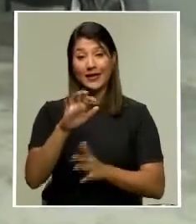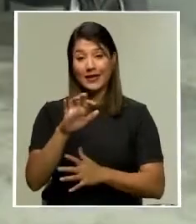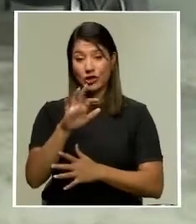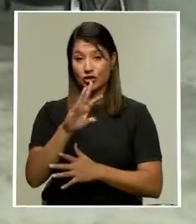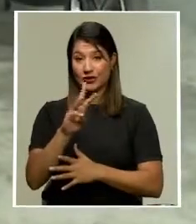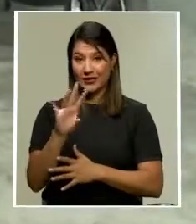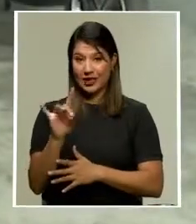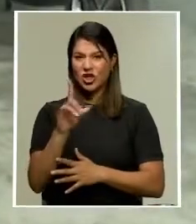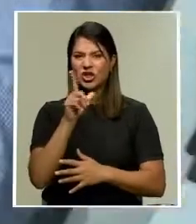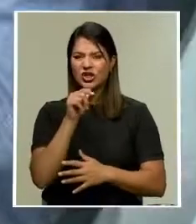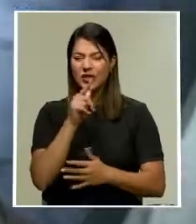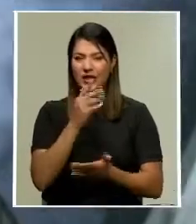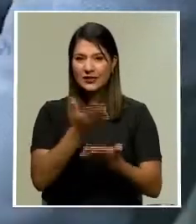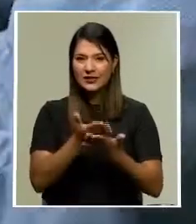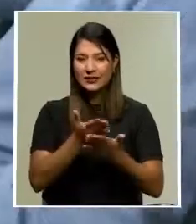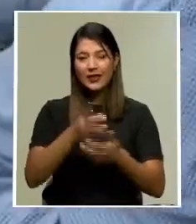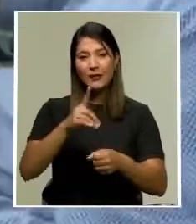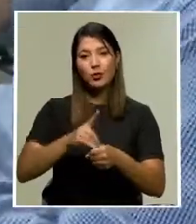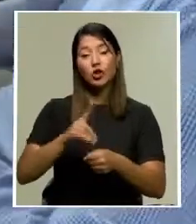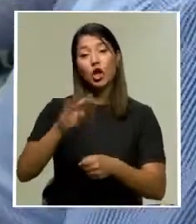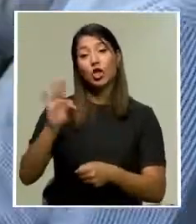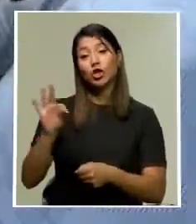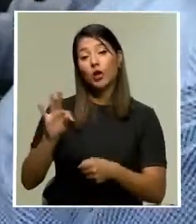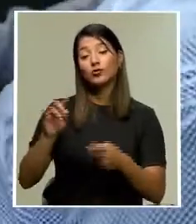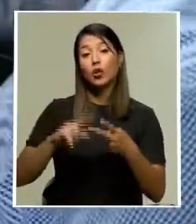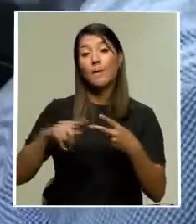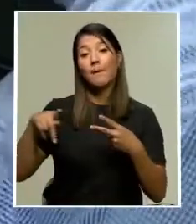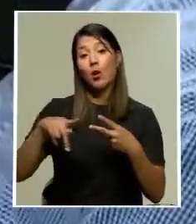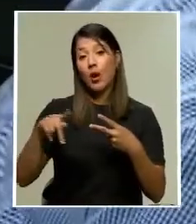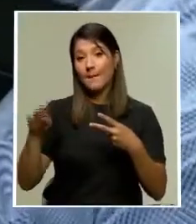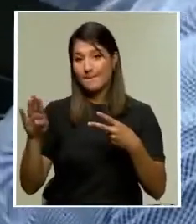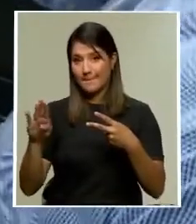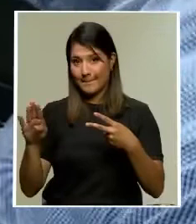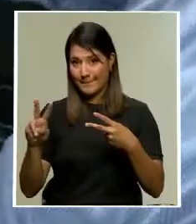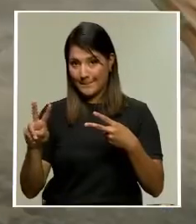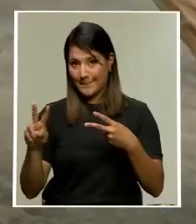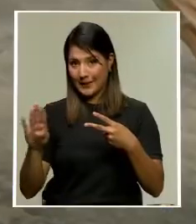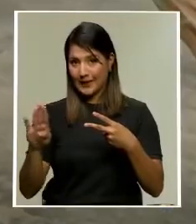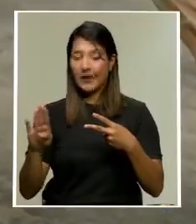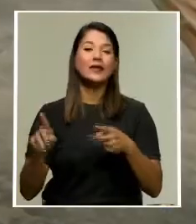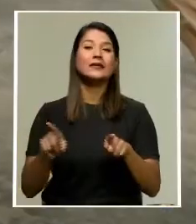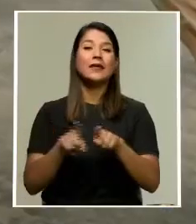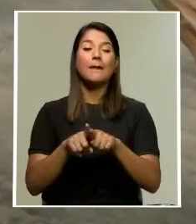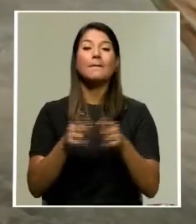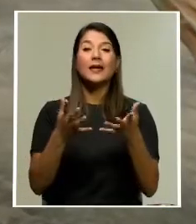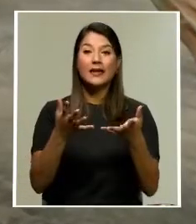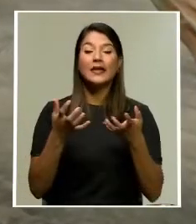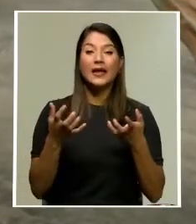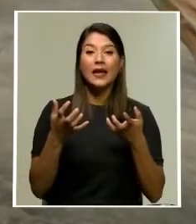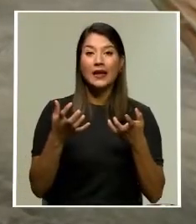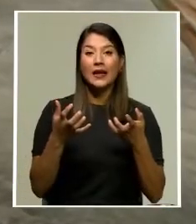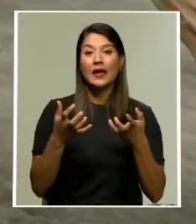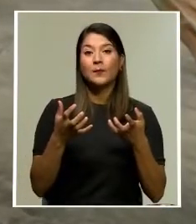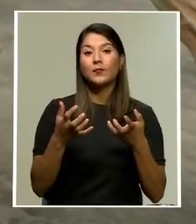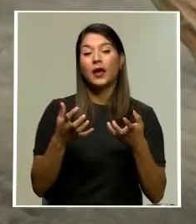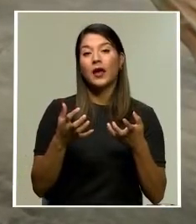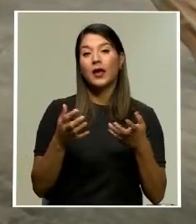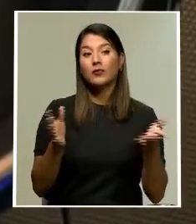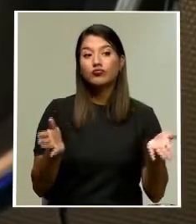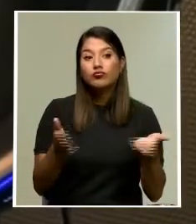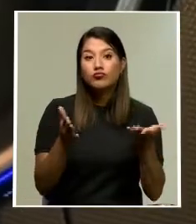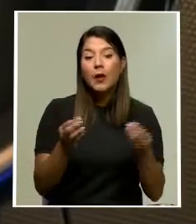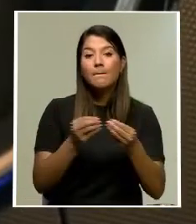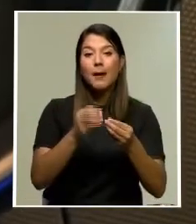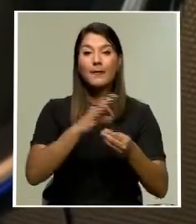los diputados Roberto Thompson y Paola Valladares. Además, pretende extender los incentivos a los vehículos de más valor, como carga pesada y